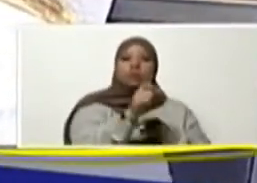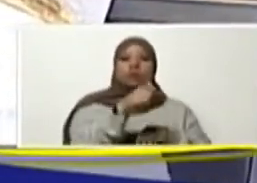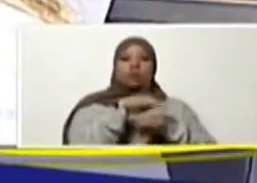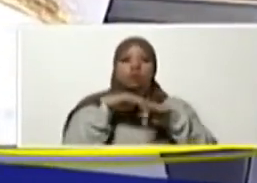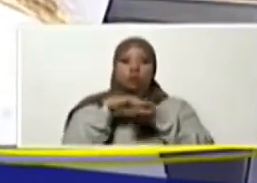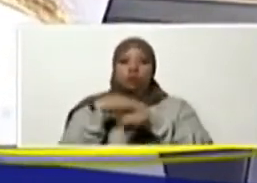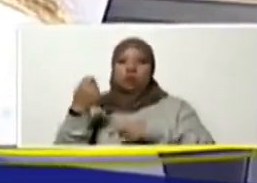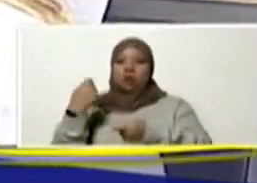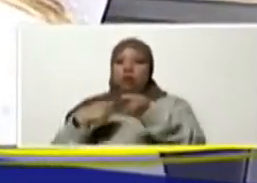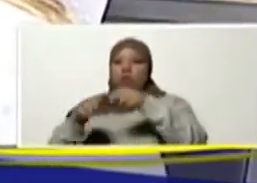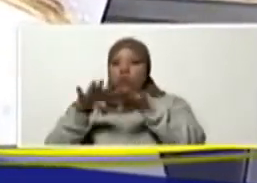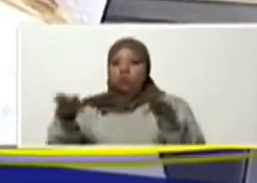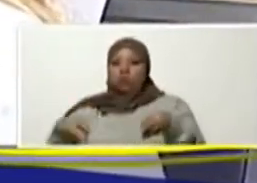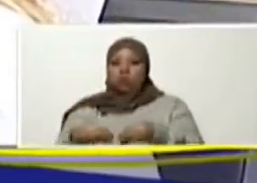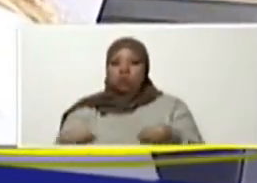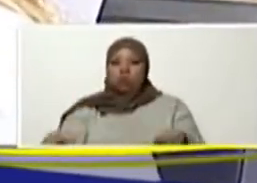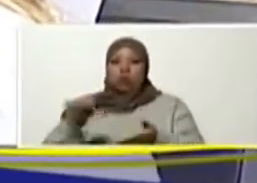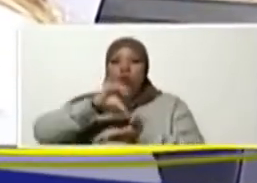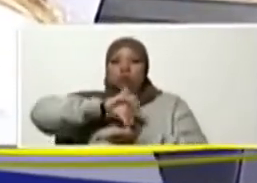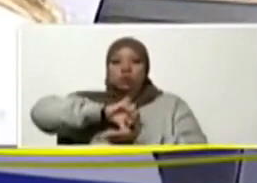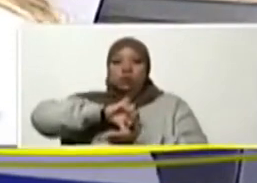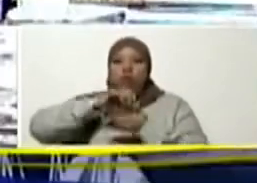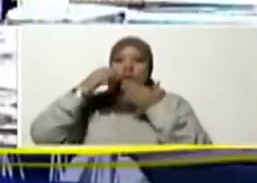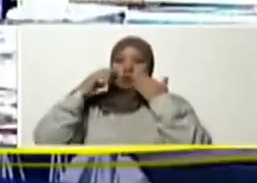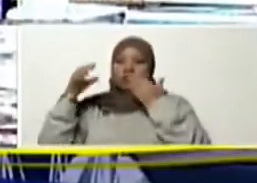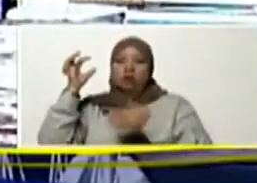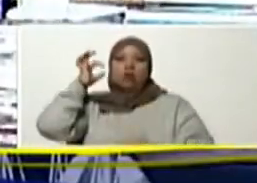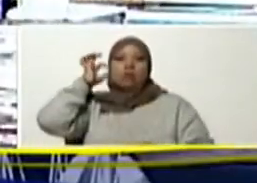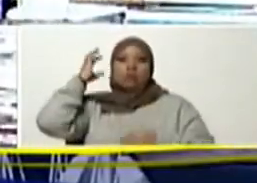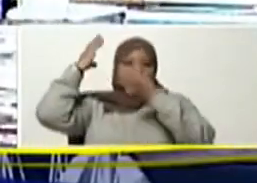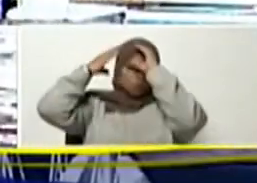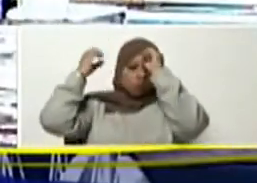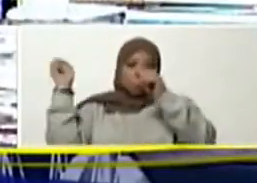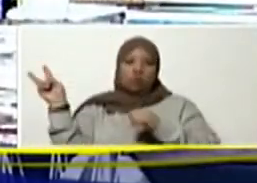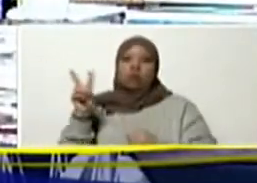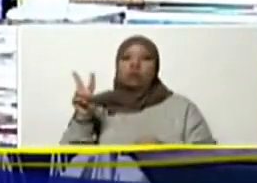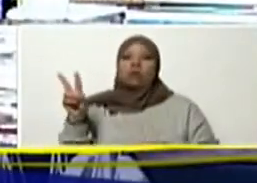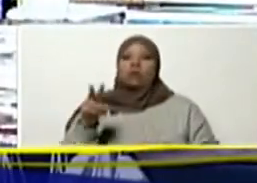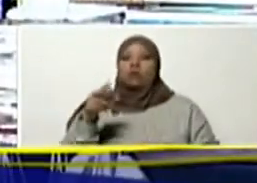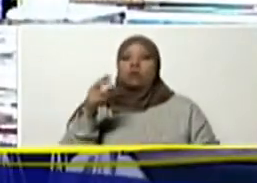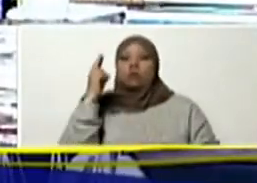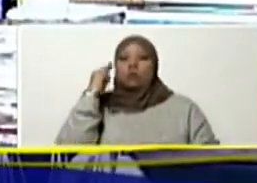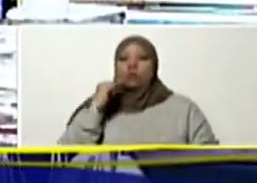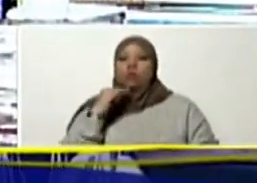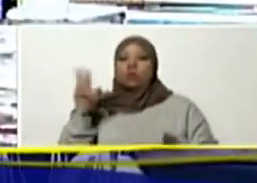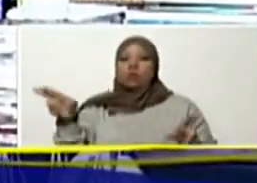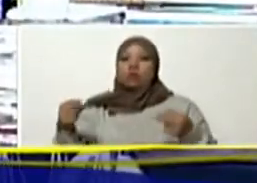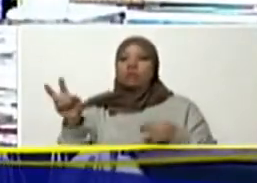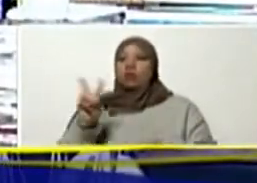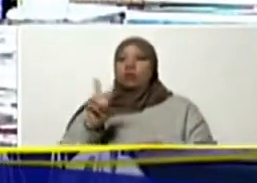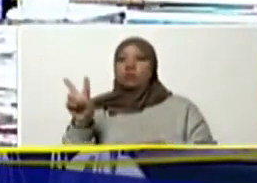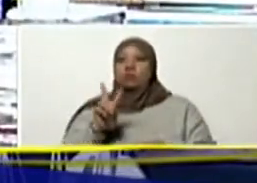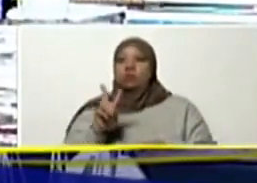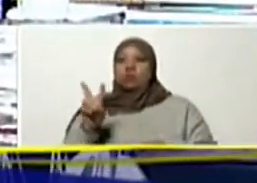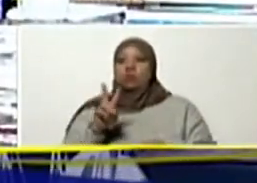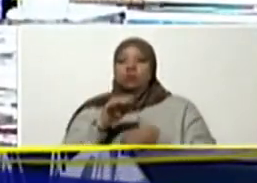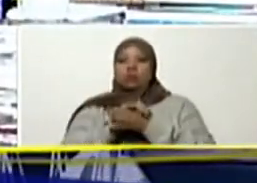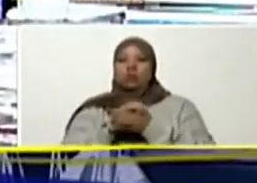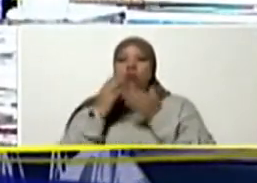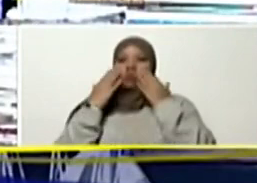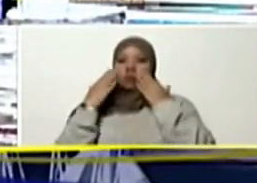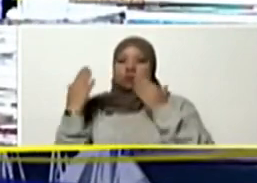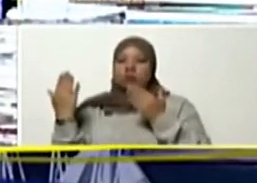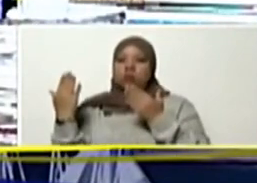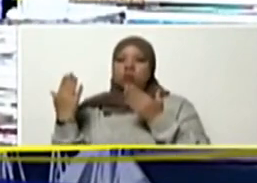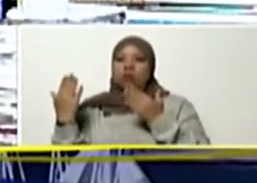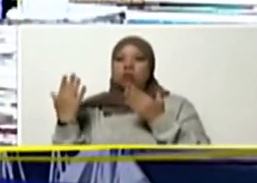ministra de Agricultura Urbana Gracie Barrios, al embajador de Venezuela en la República Bolivariana de Venezuela, compañero y camarada